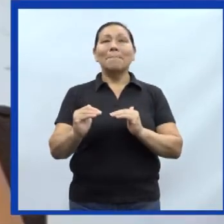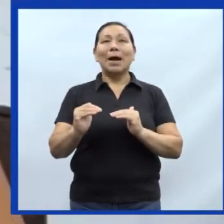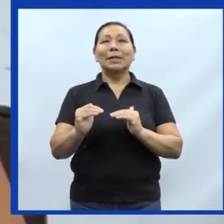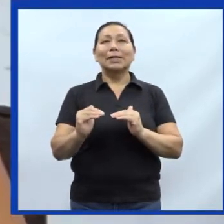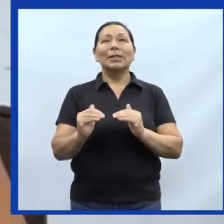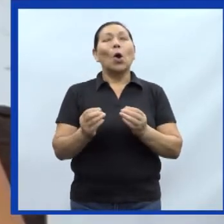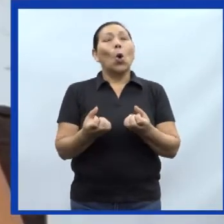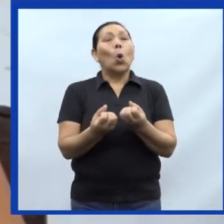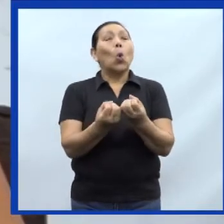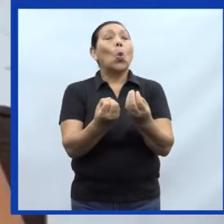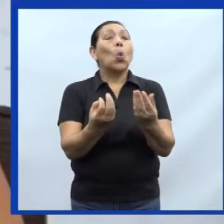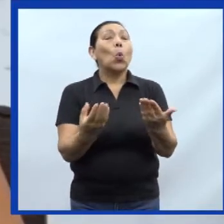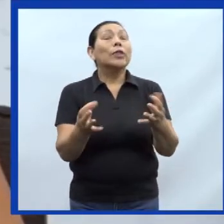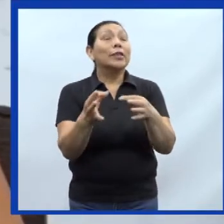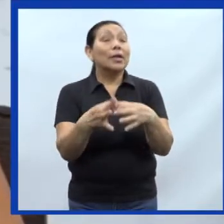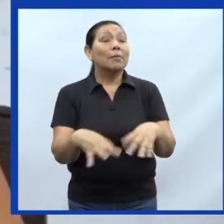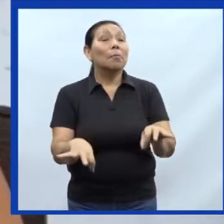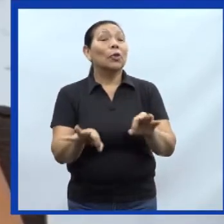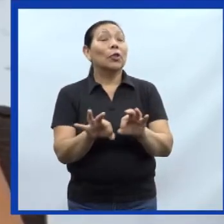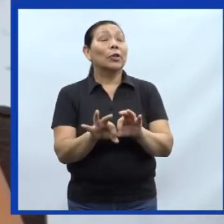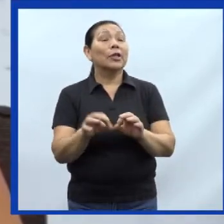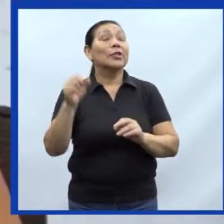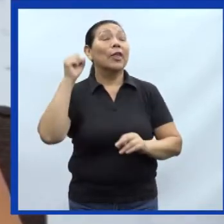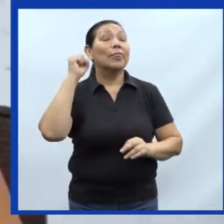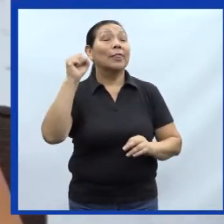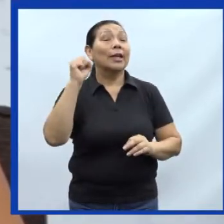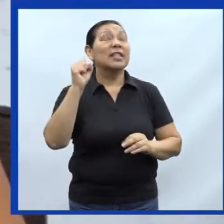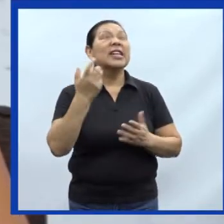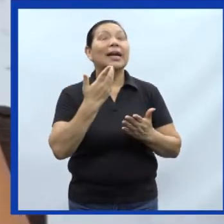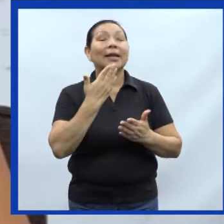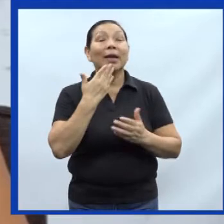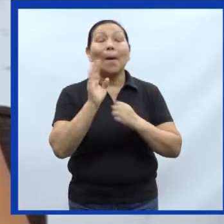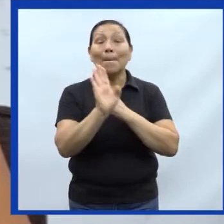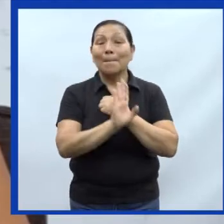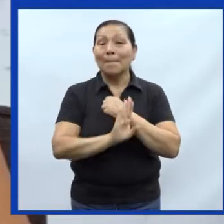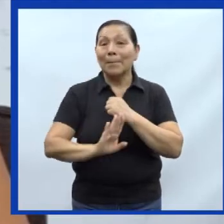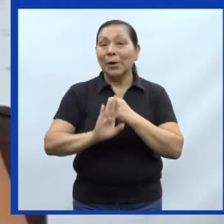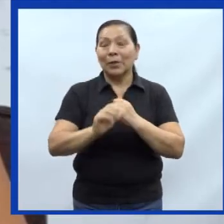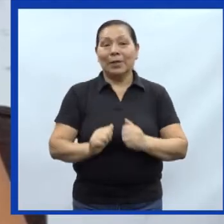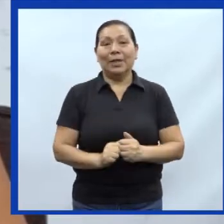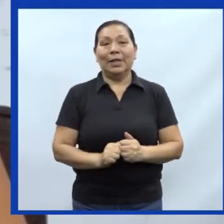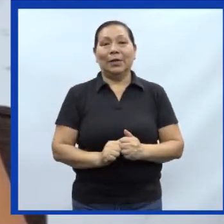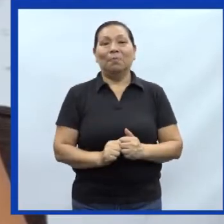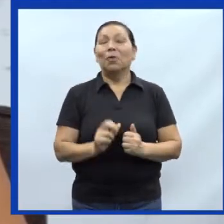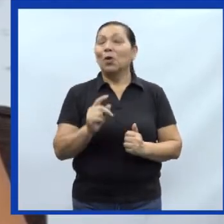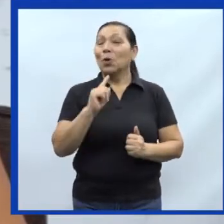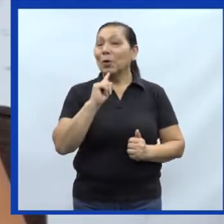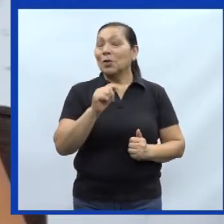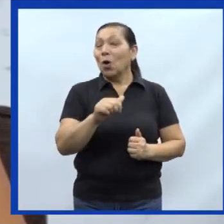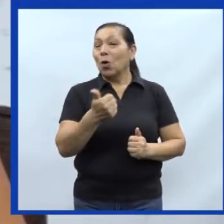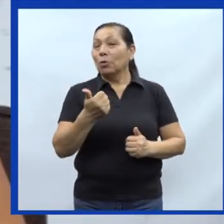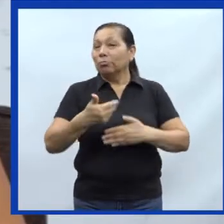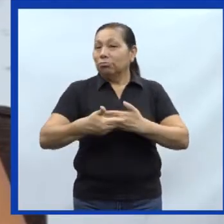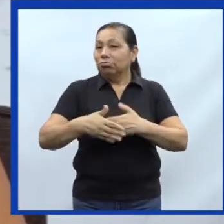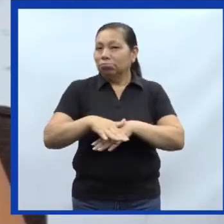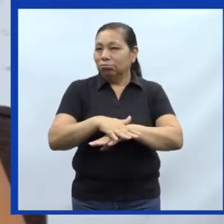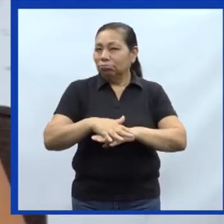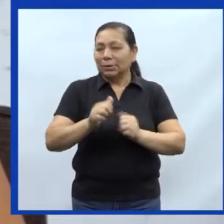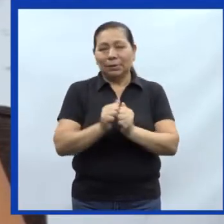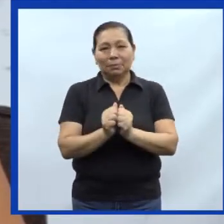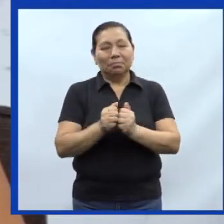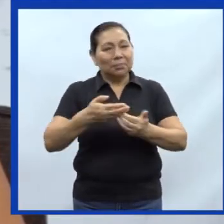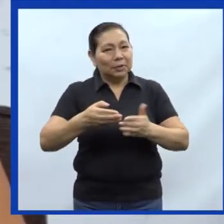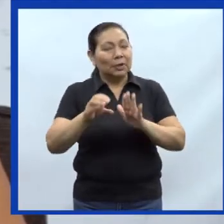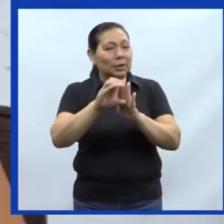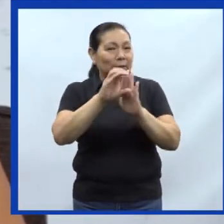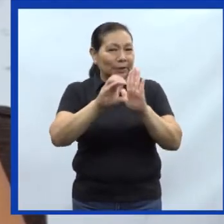la cantidad, la importancia de los derechos fundamentales que éste protege. El proceso constitucional de amparo no es otra cosa que un proceso autónomo, un